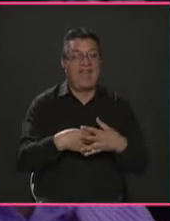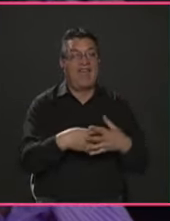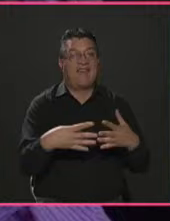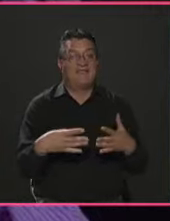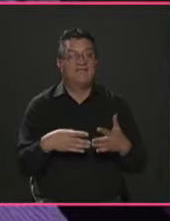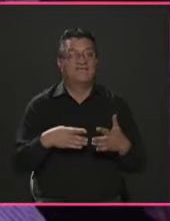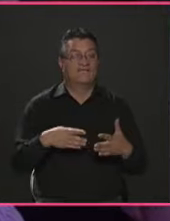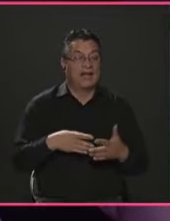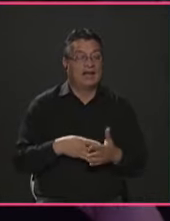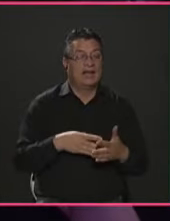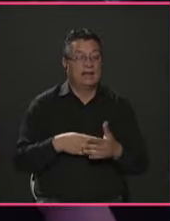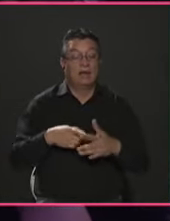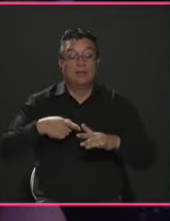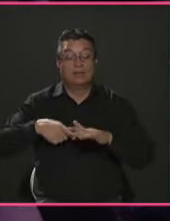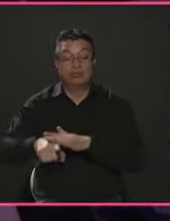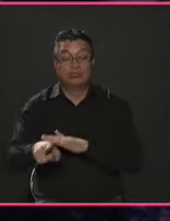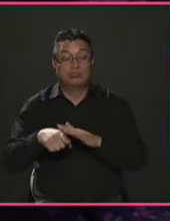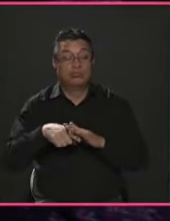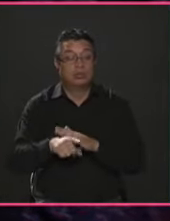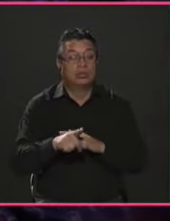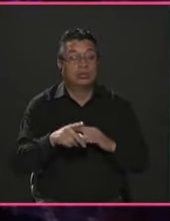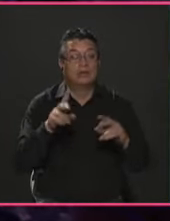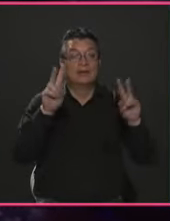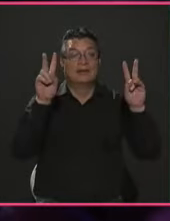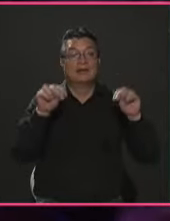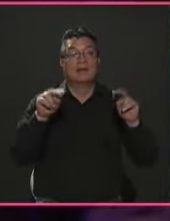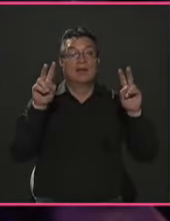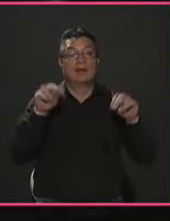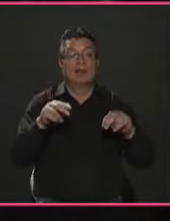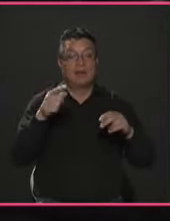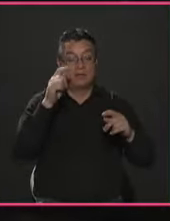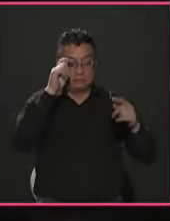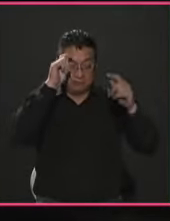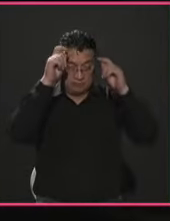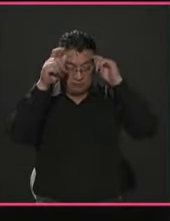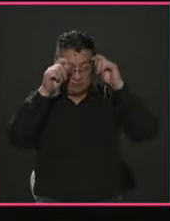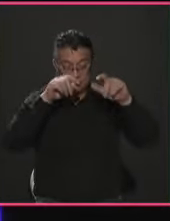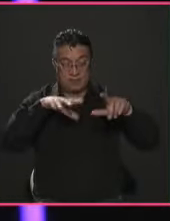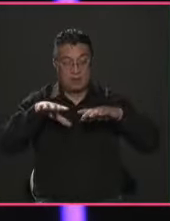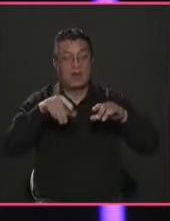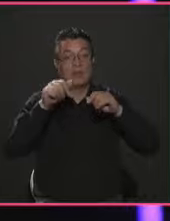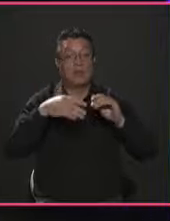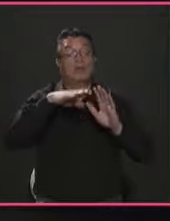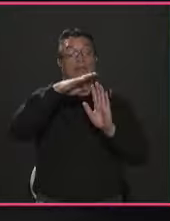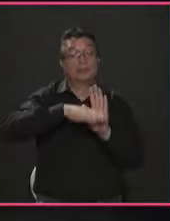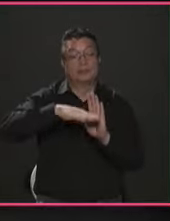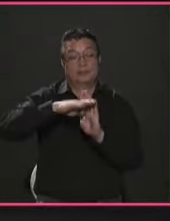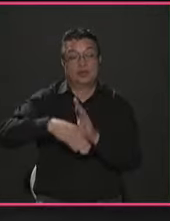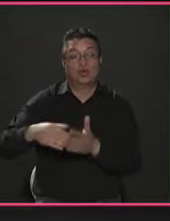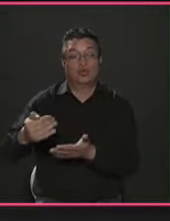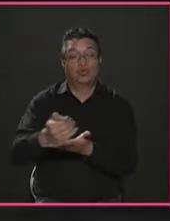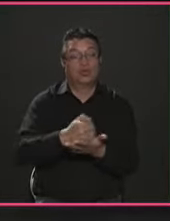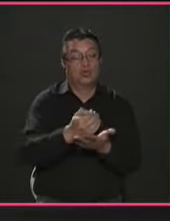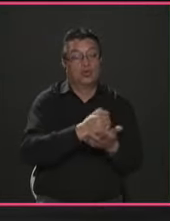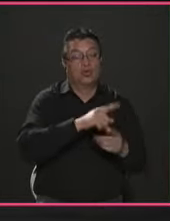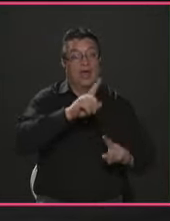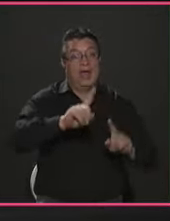de de entrada al contenido la creación de ido eso puede bajar el sueldo de algunas